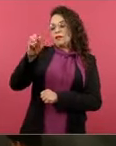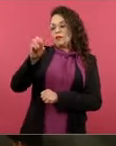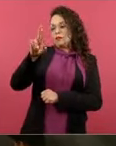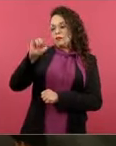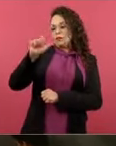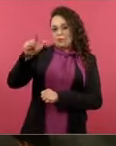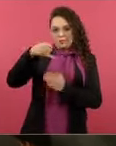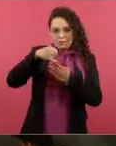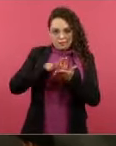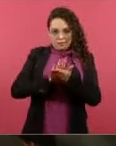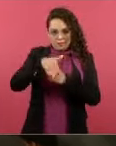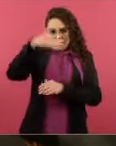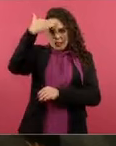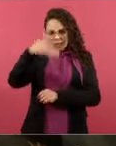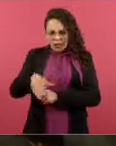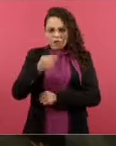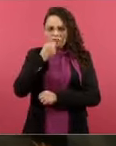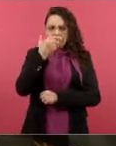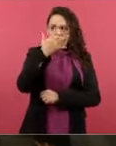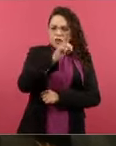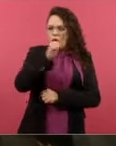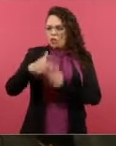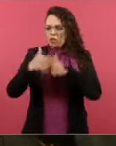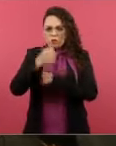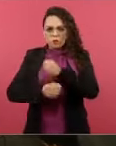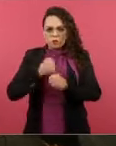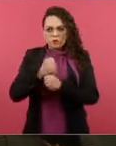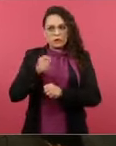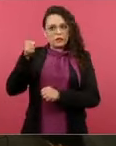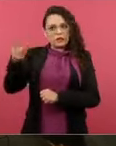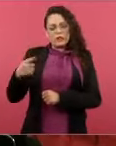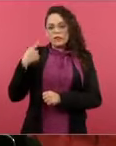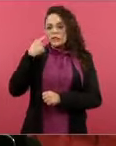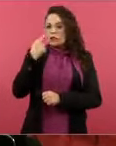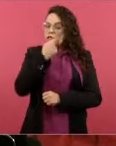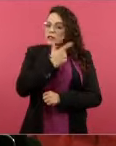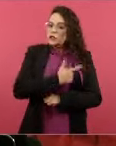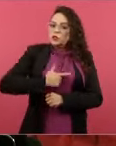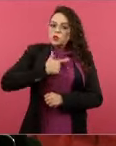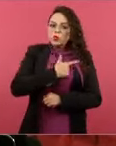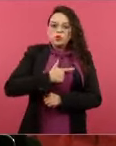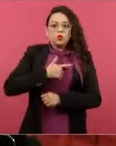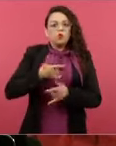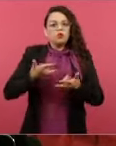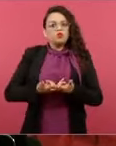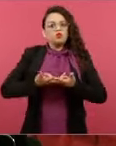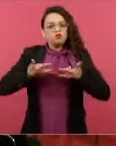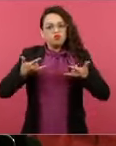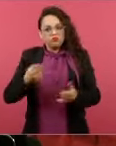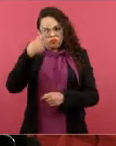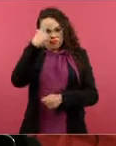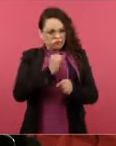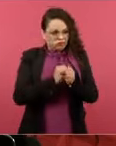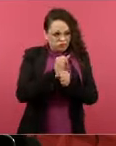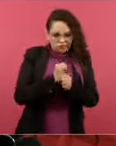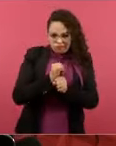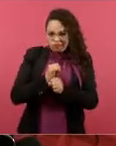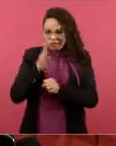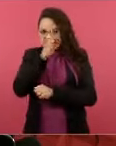12 años gustan de las historias de detectives y agentes especiales. Por eso retomé esa